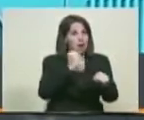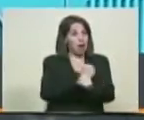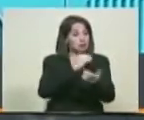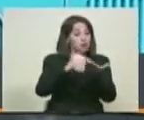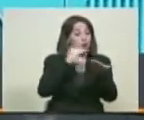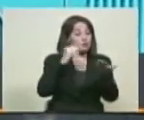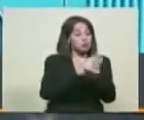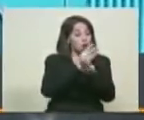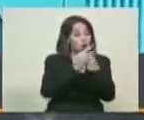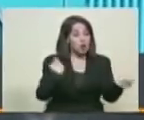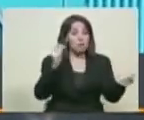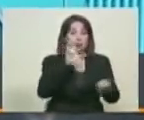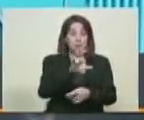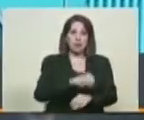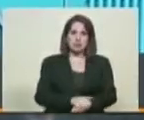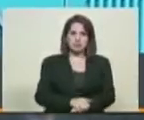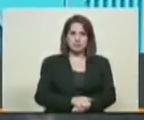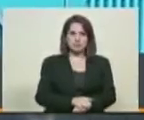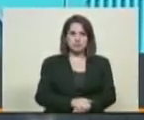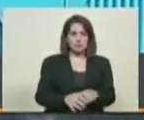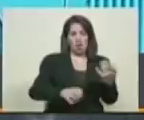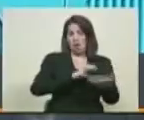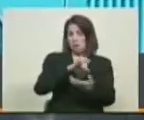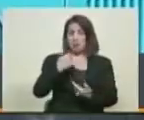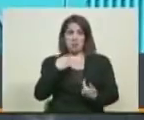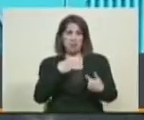soluciones para el país. Porque esto no es un problema de Maduro